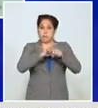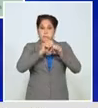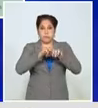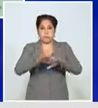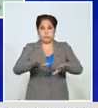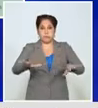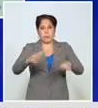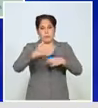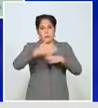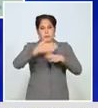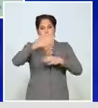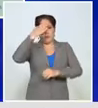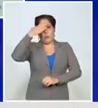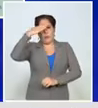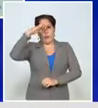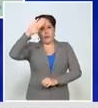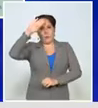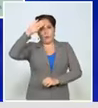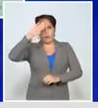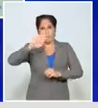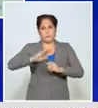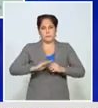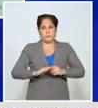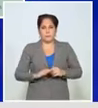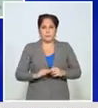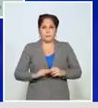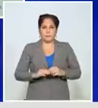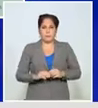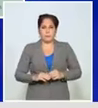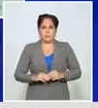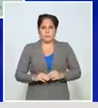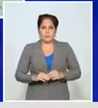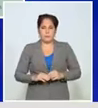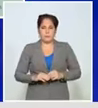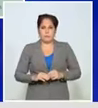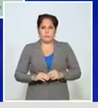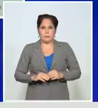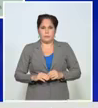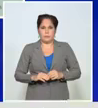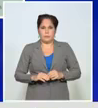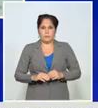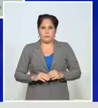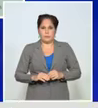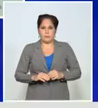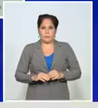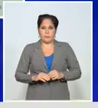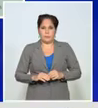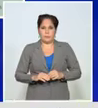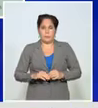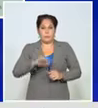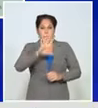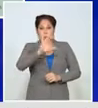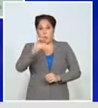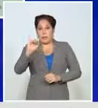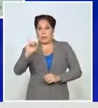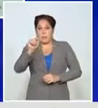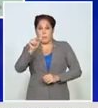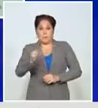los últimos días este territorio, en nuestra provincia. 56 casos